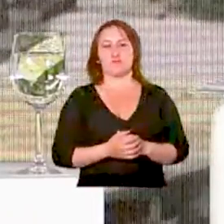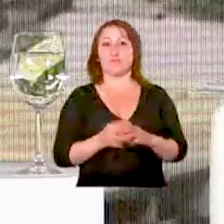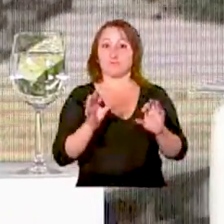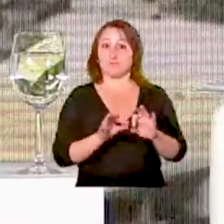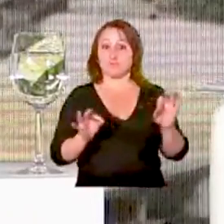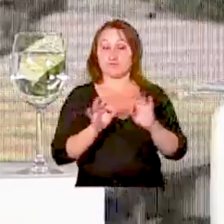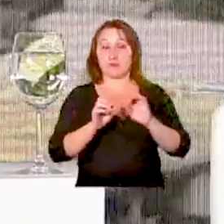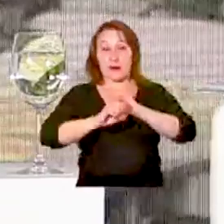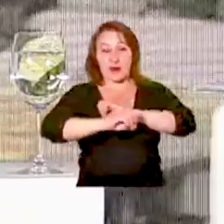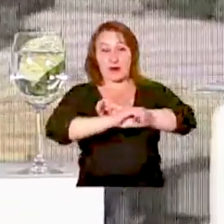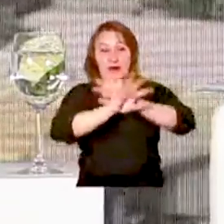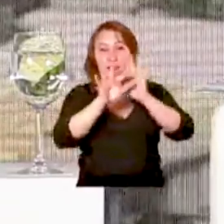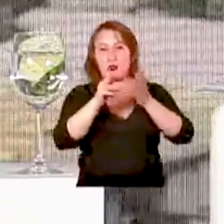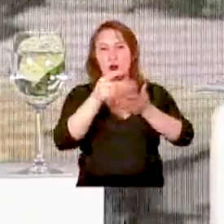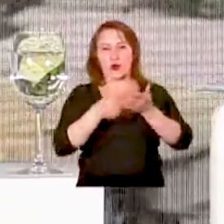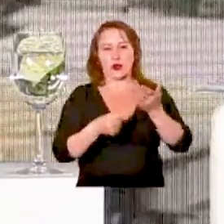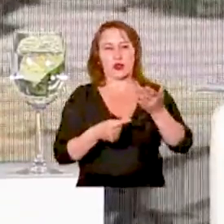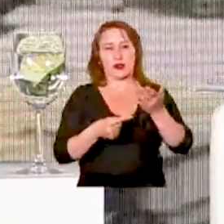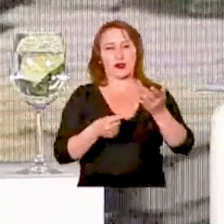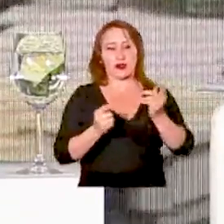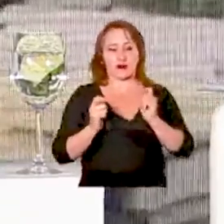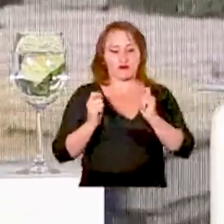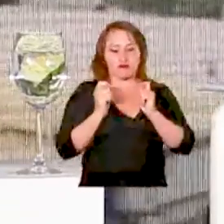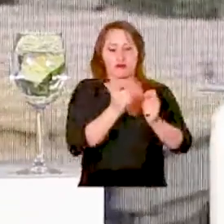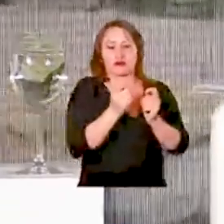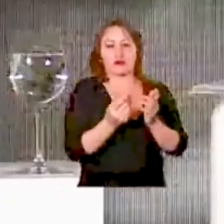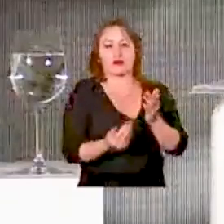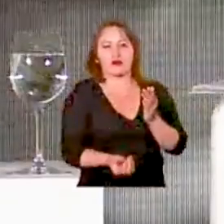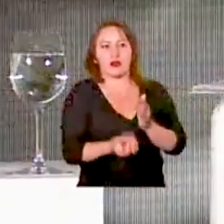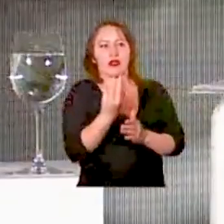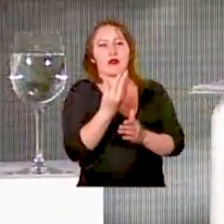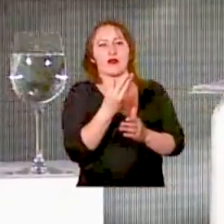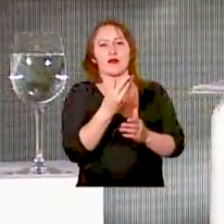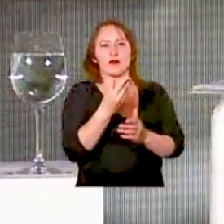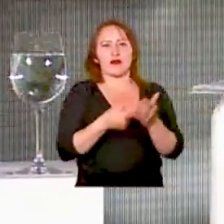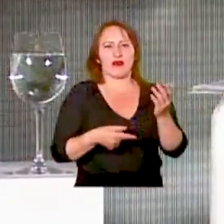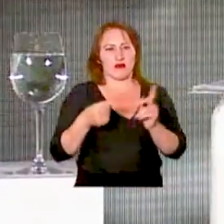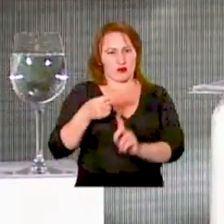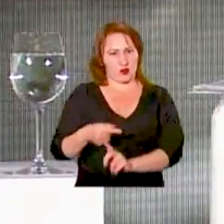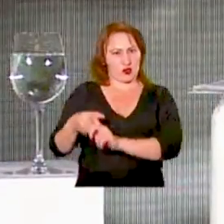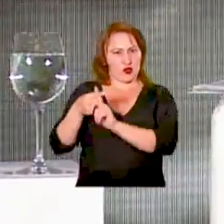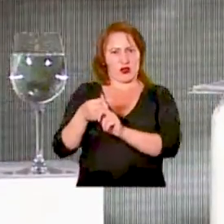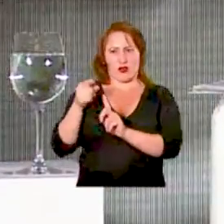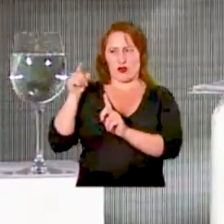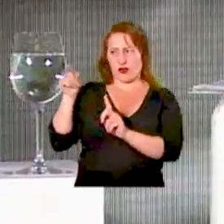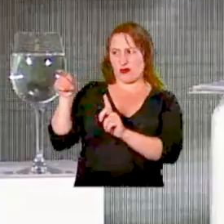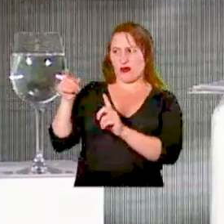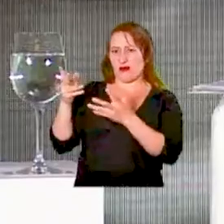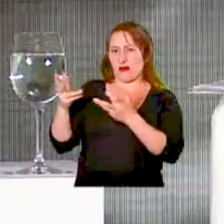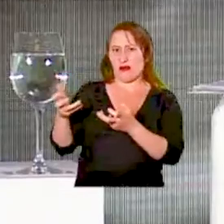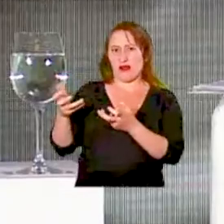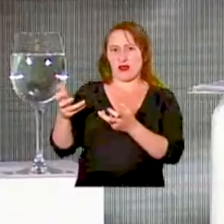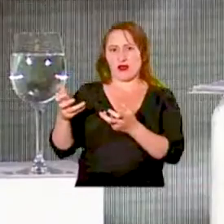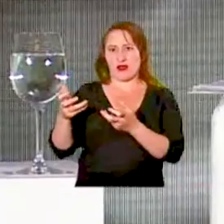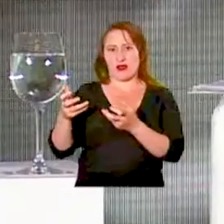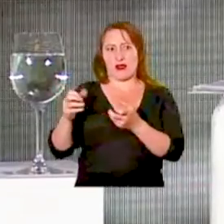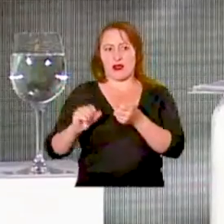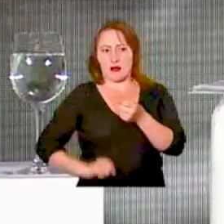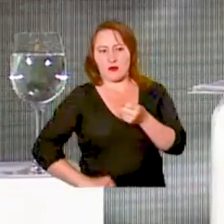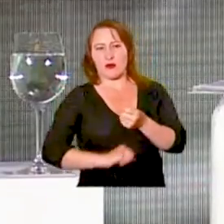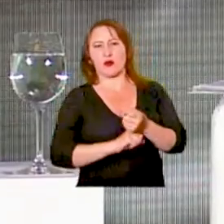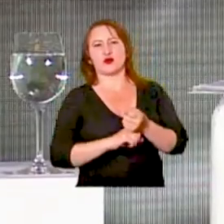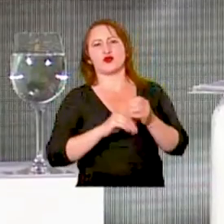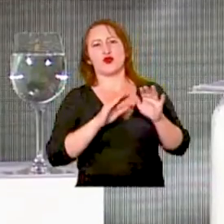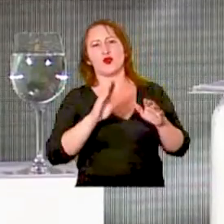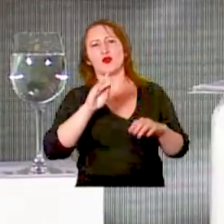claro que los cargos no se crean porque la procuradora quiere un refuerzo